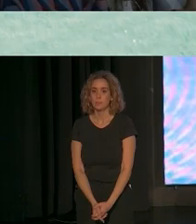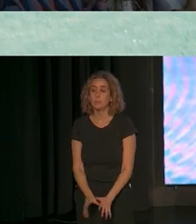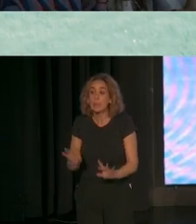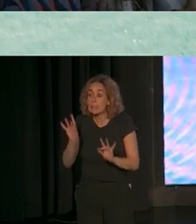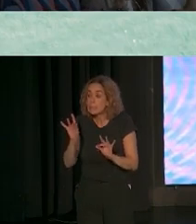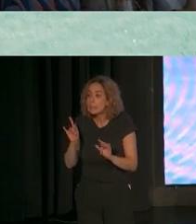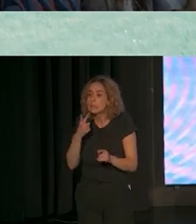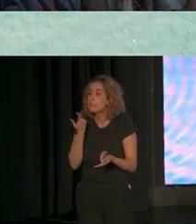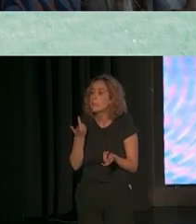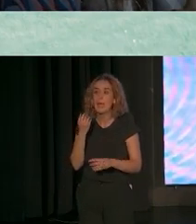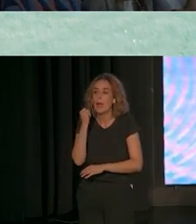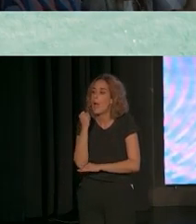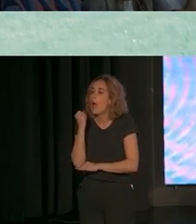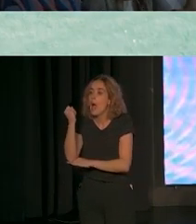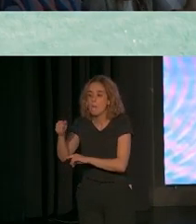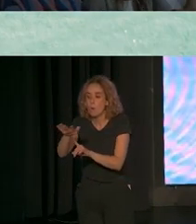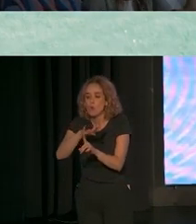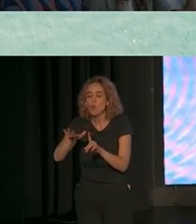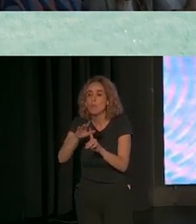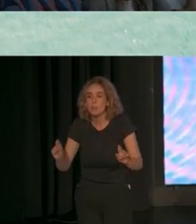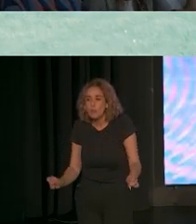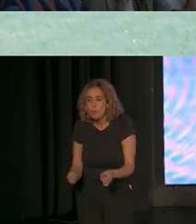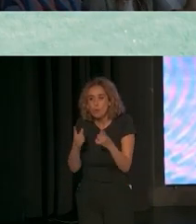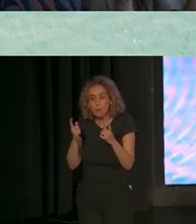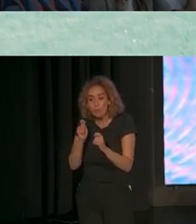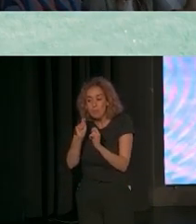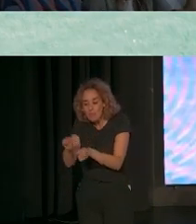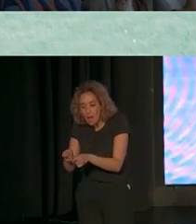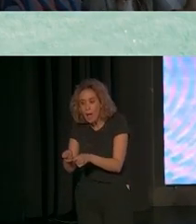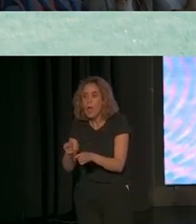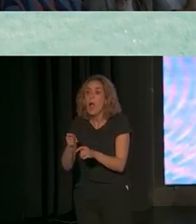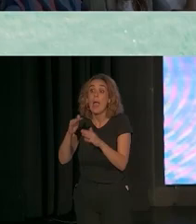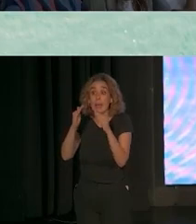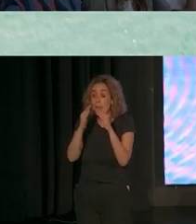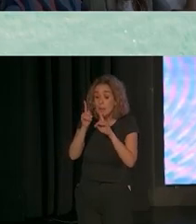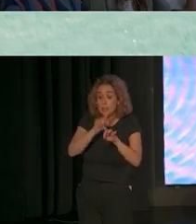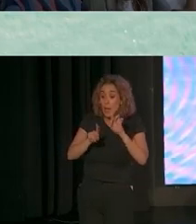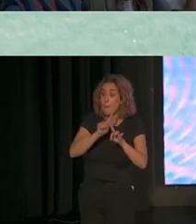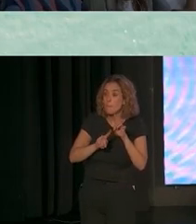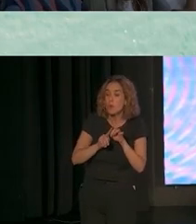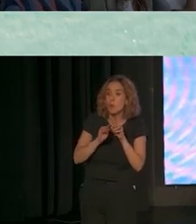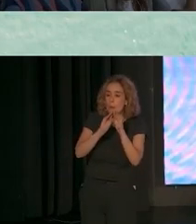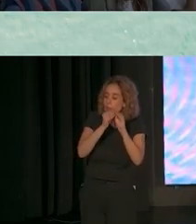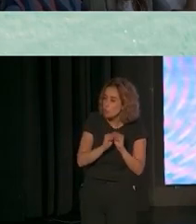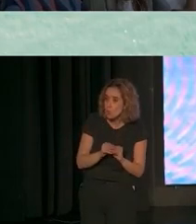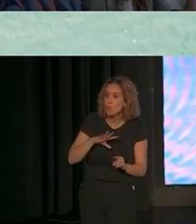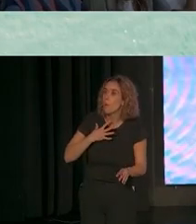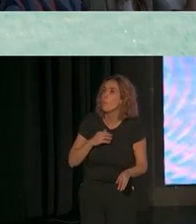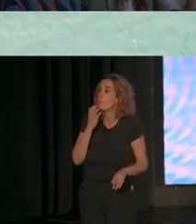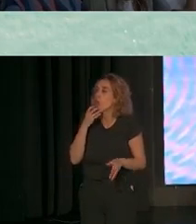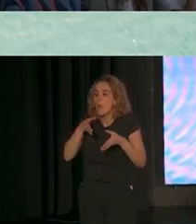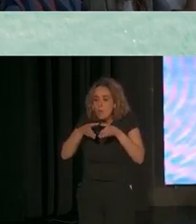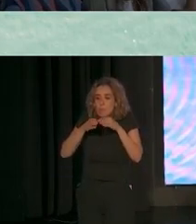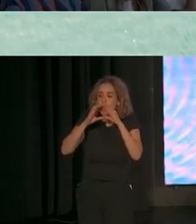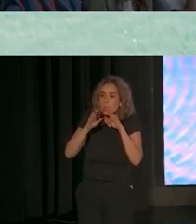Si les proporcionamos apoyo en el entorno natural, podemos resolver los problemas en casa, cuando están desayunando, están jugando con